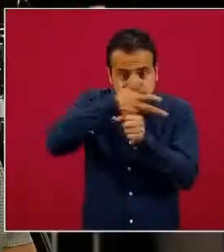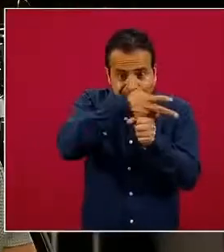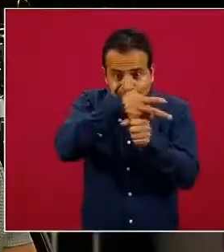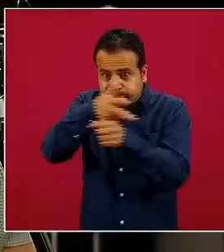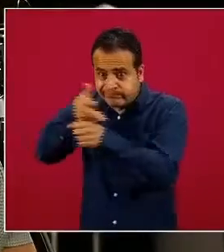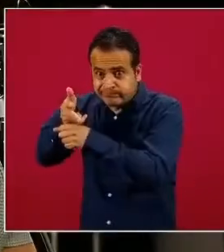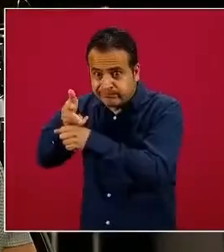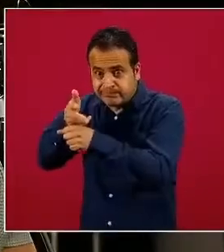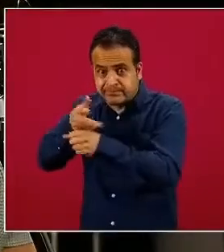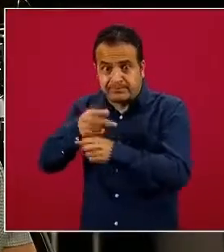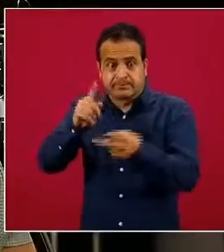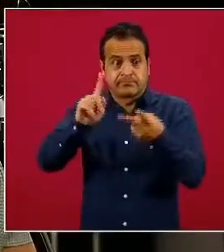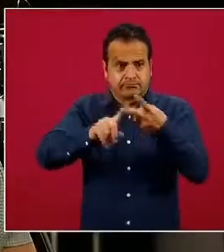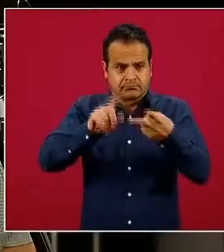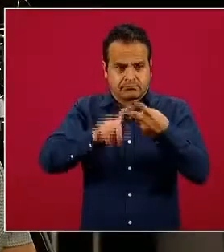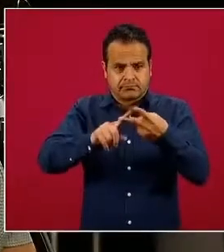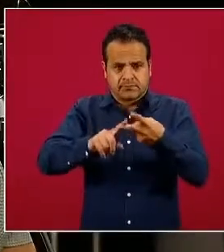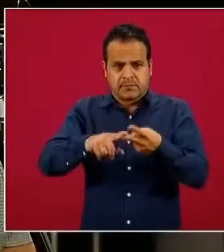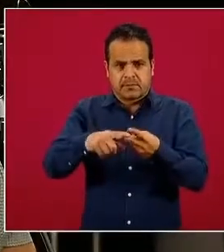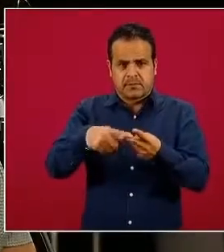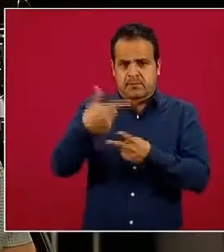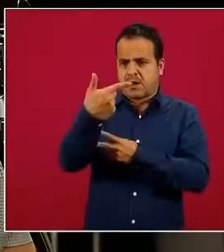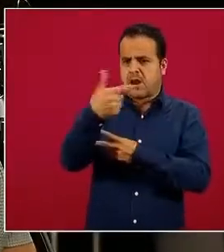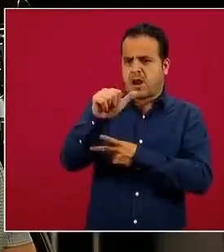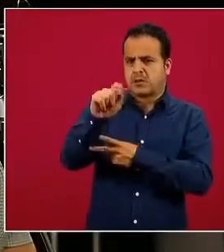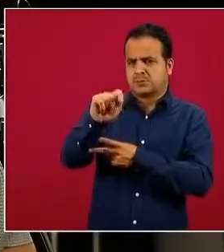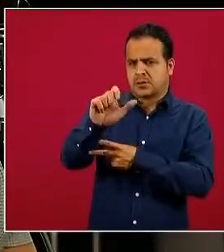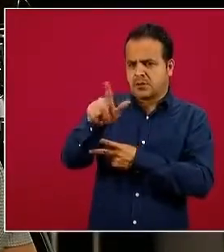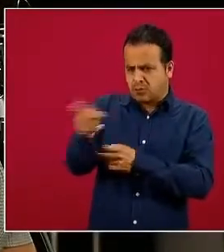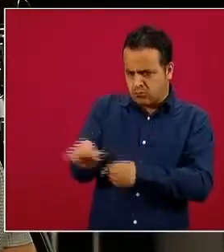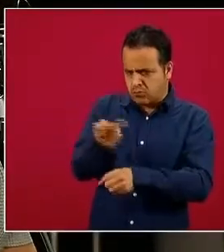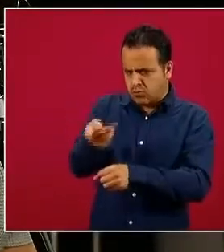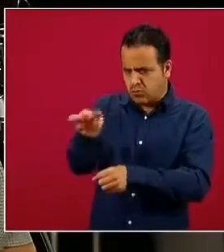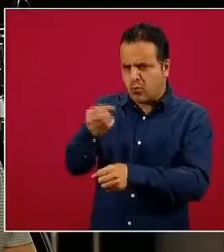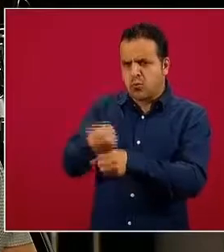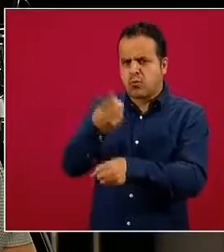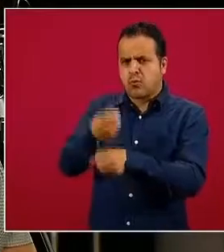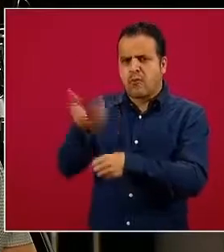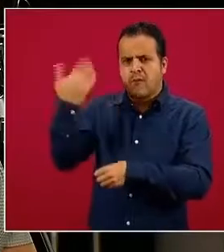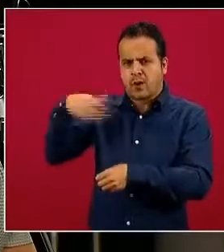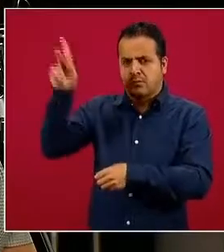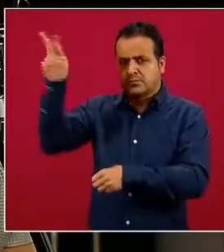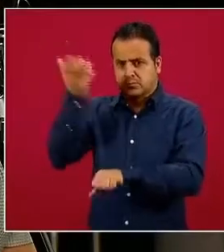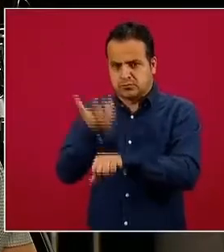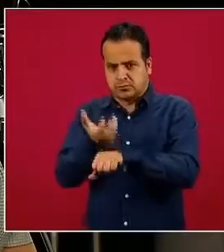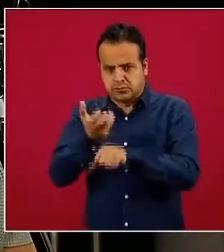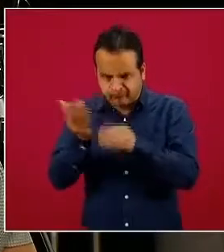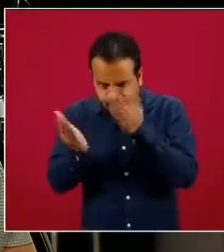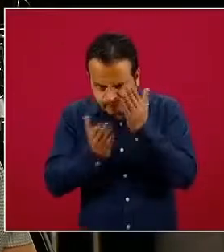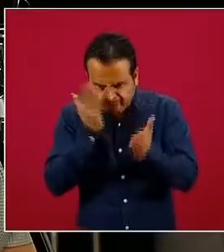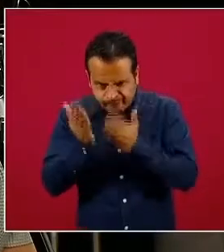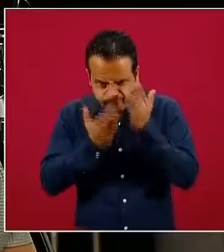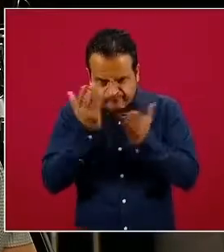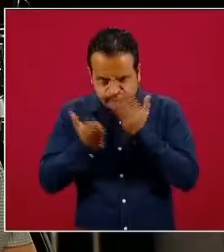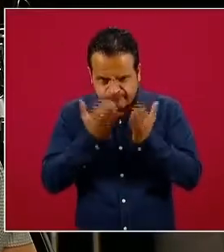muy famosa en Boston, y ahí uno de los maestros nos decía el ABC más o menos para